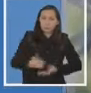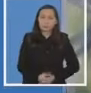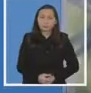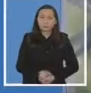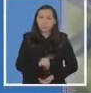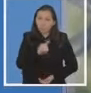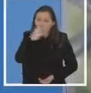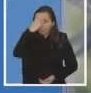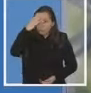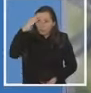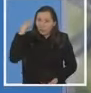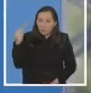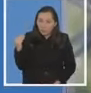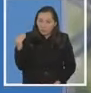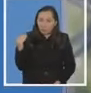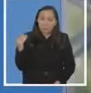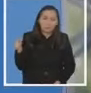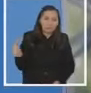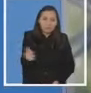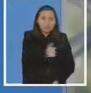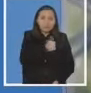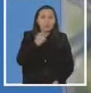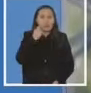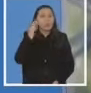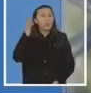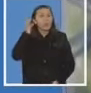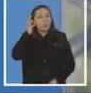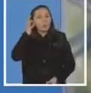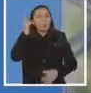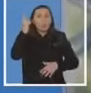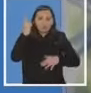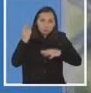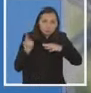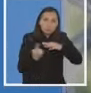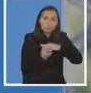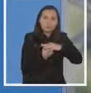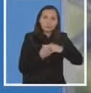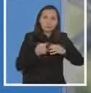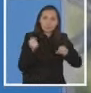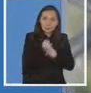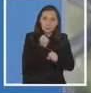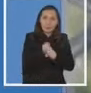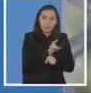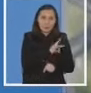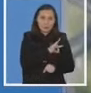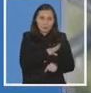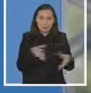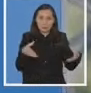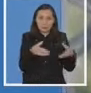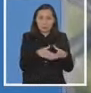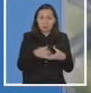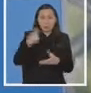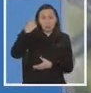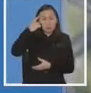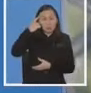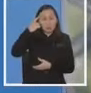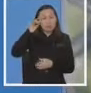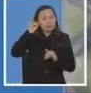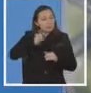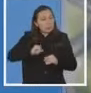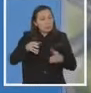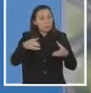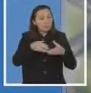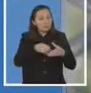No olvidemos que todos y todas somos parte de la clase trabajadora de Chile. Y cuando piense en ella para